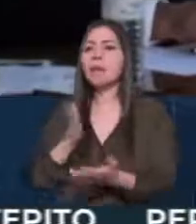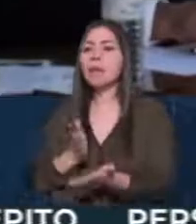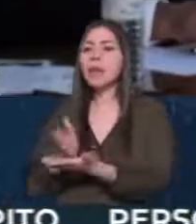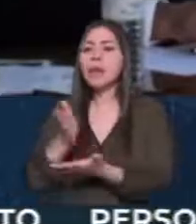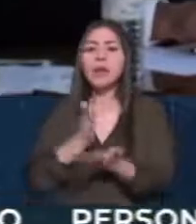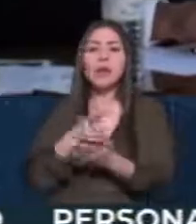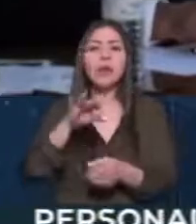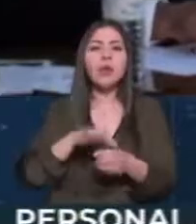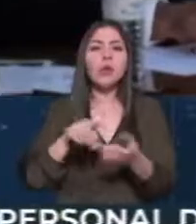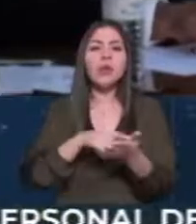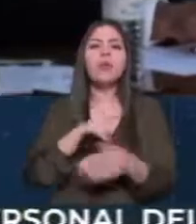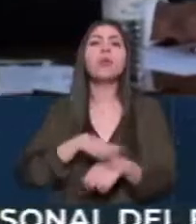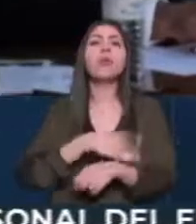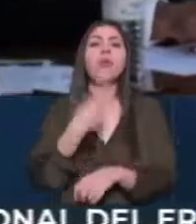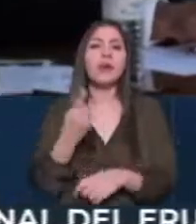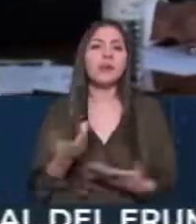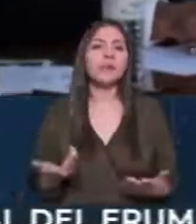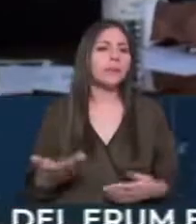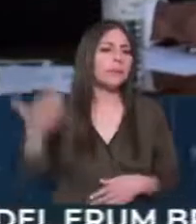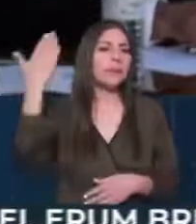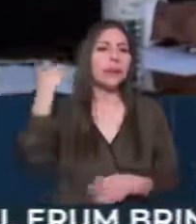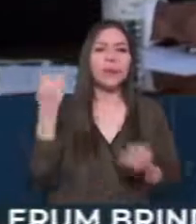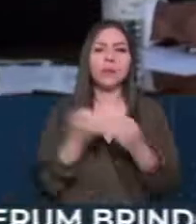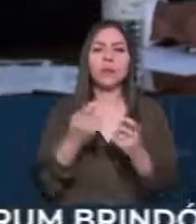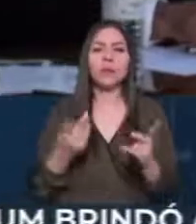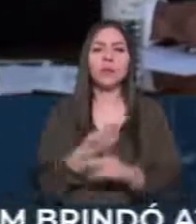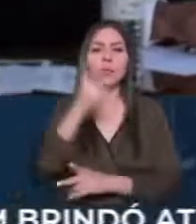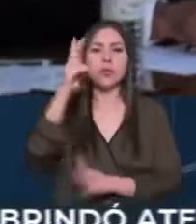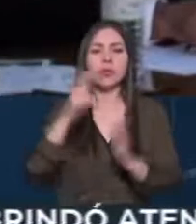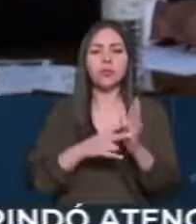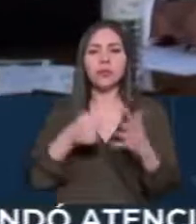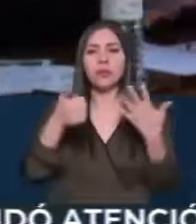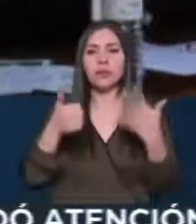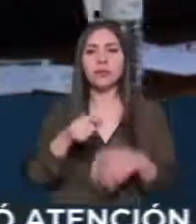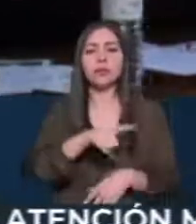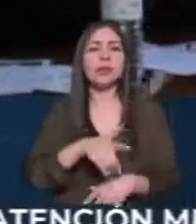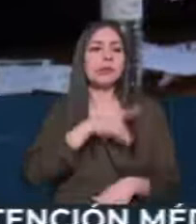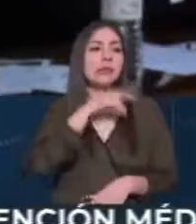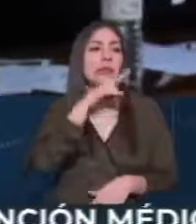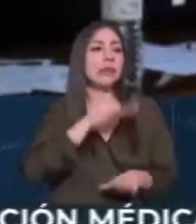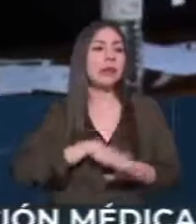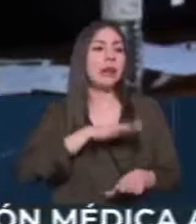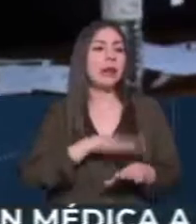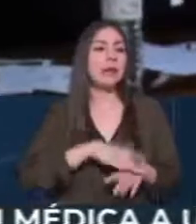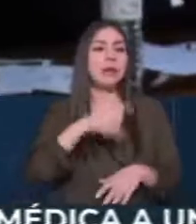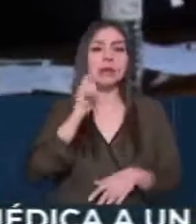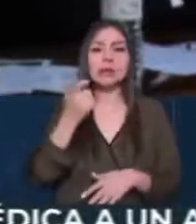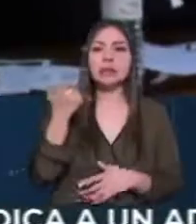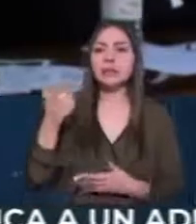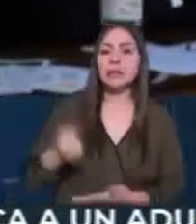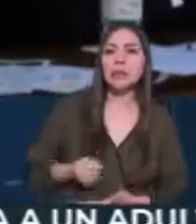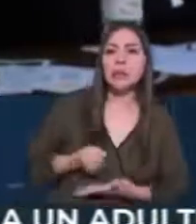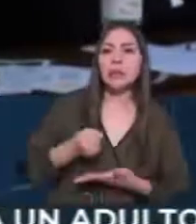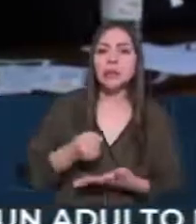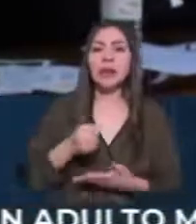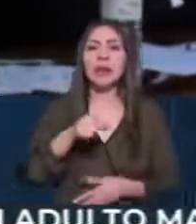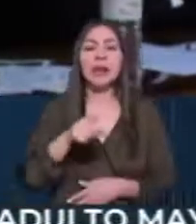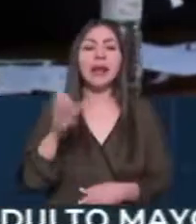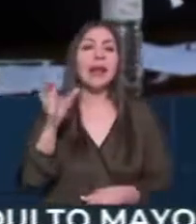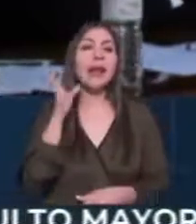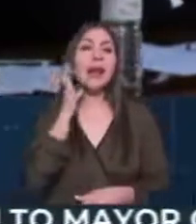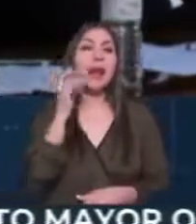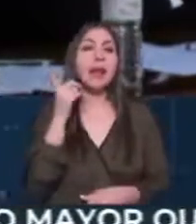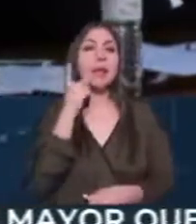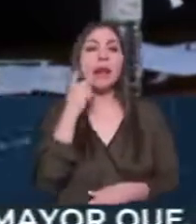en 2006 y ya vimos cómo resultó. Lo que les preocupa mucho es el presupuesto. No quieren soltar la Cámara de Diputados, sobre todo porque